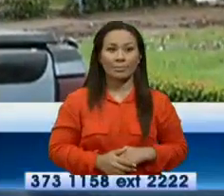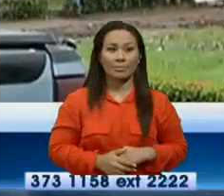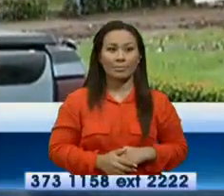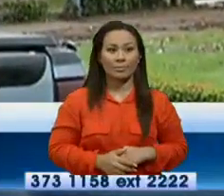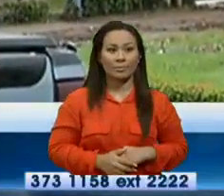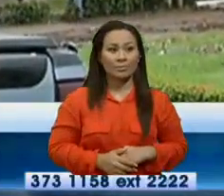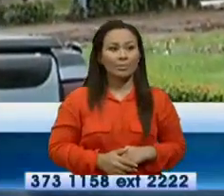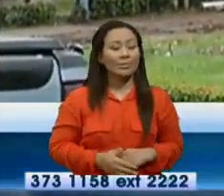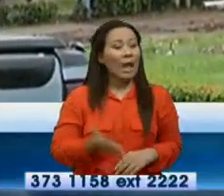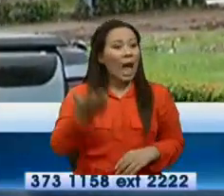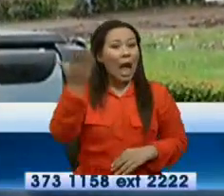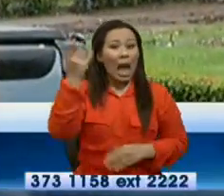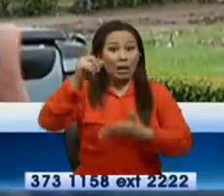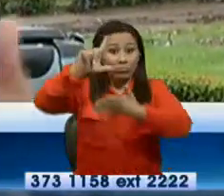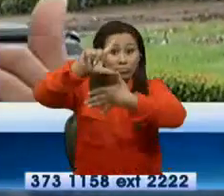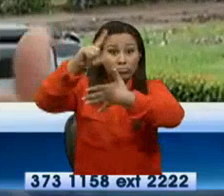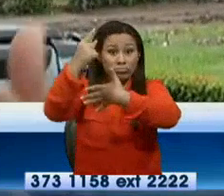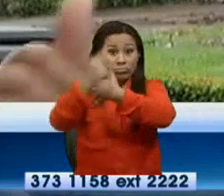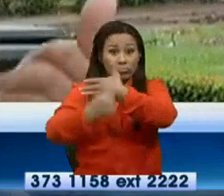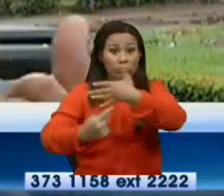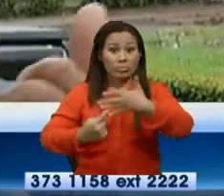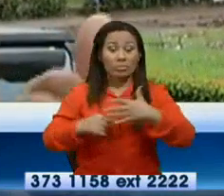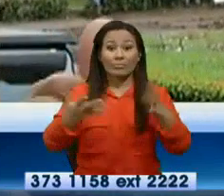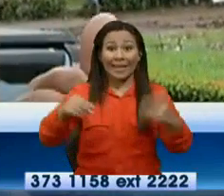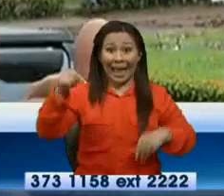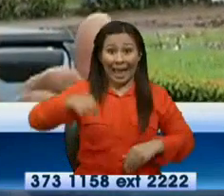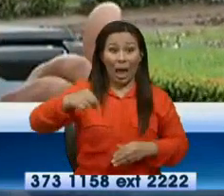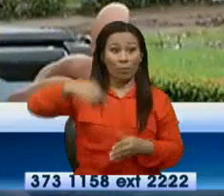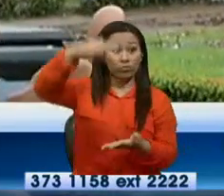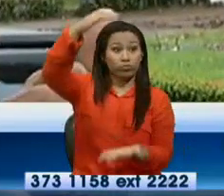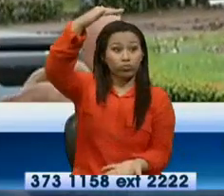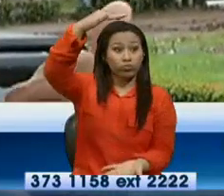en Latinoamérica. Este es el monumento más grande